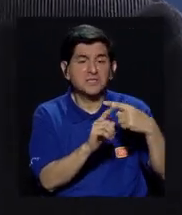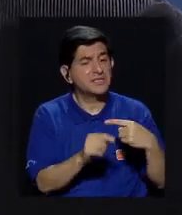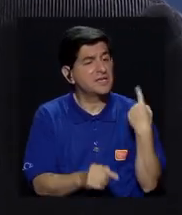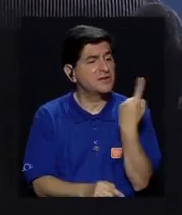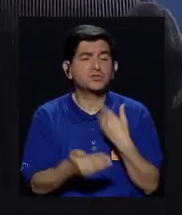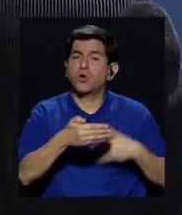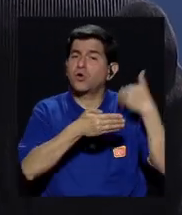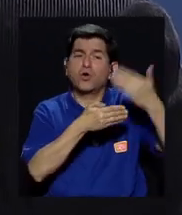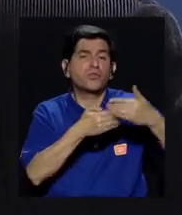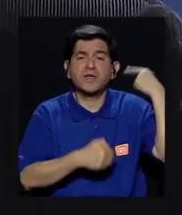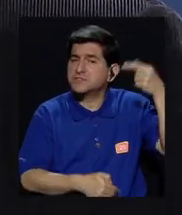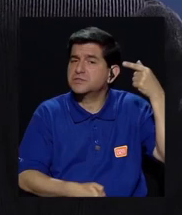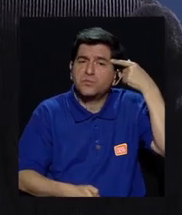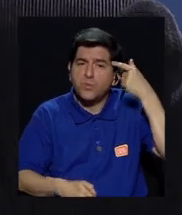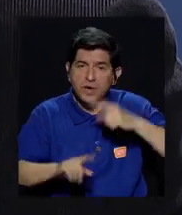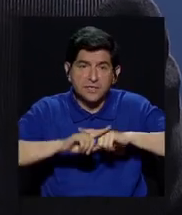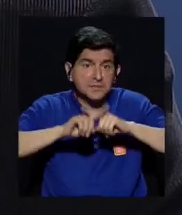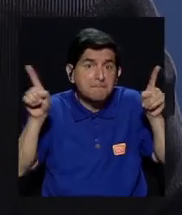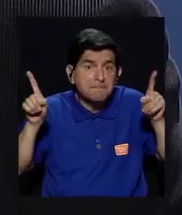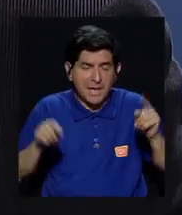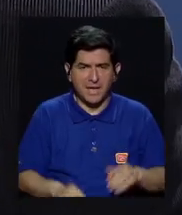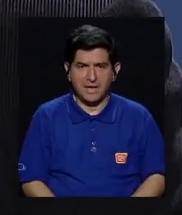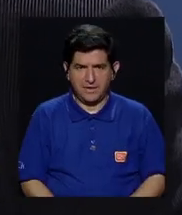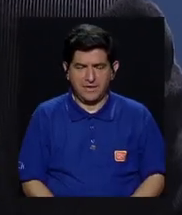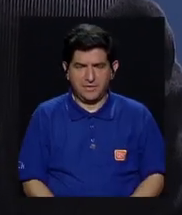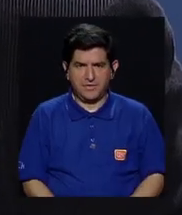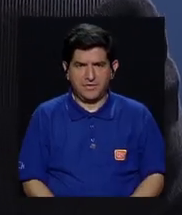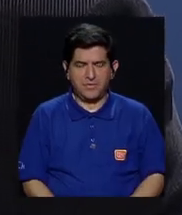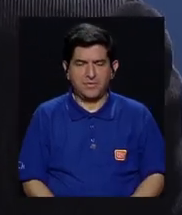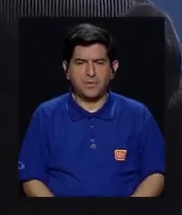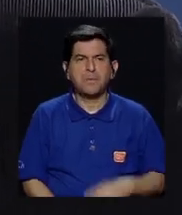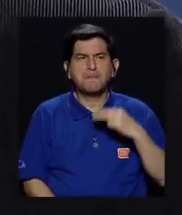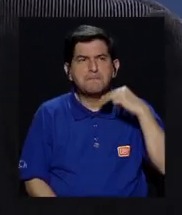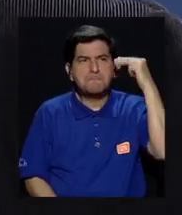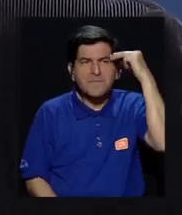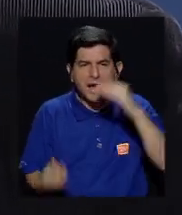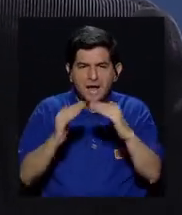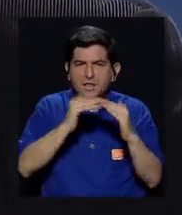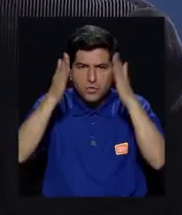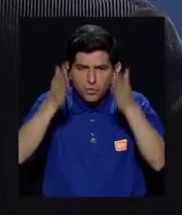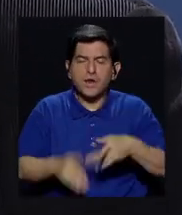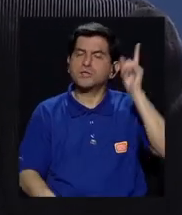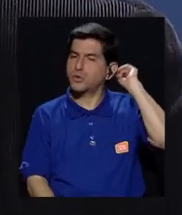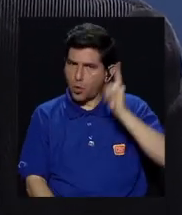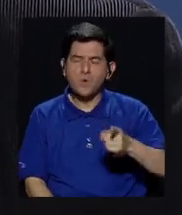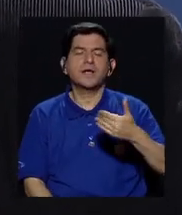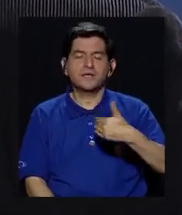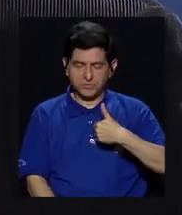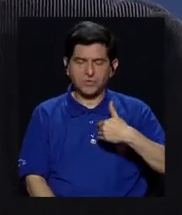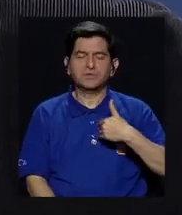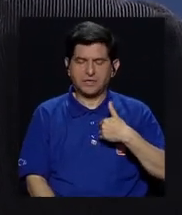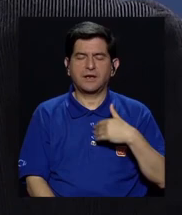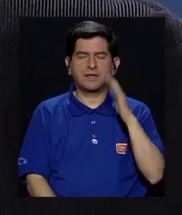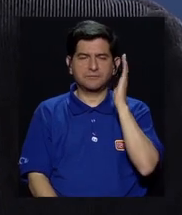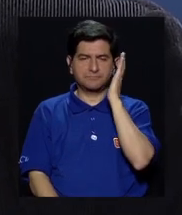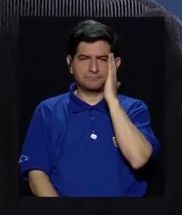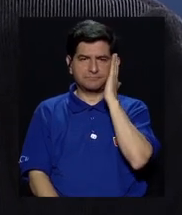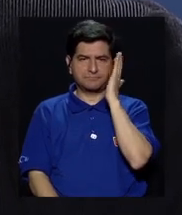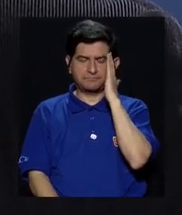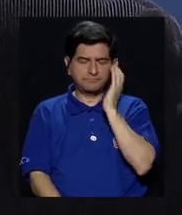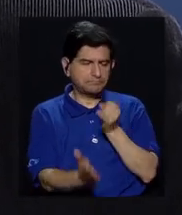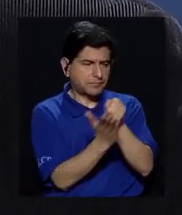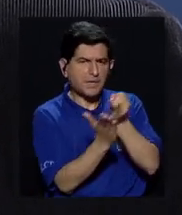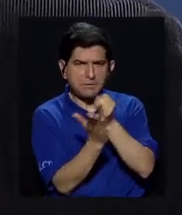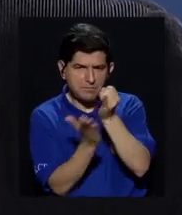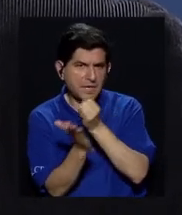pues después de que pase el gobierno pero bueno por lo menos en el espacio de la madurez del ciudadano creo que si lo obliga más lo hacen más consciente